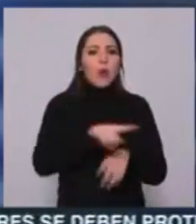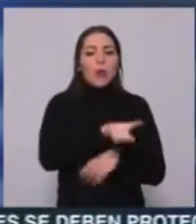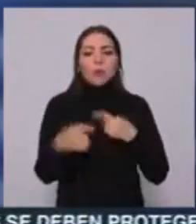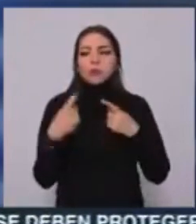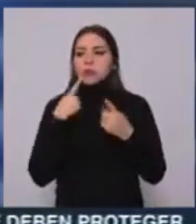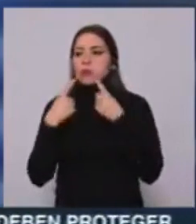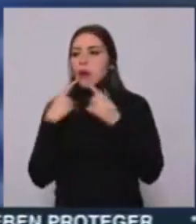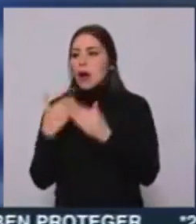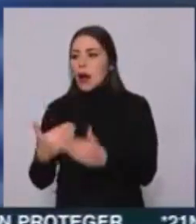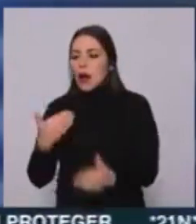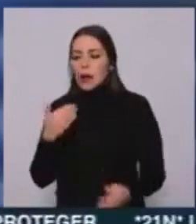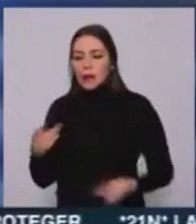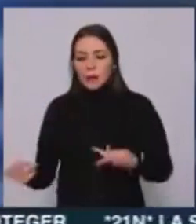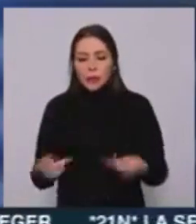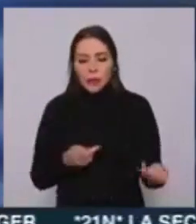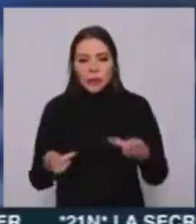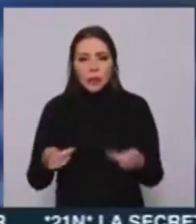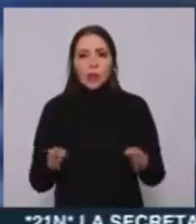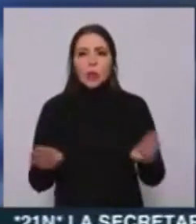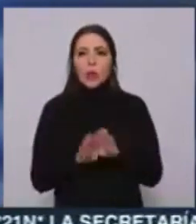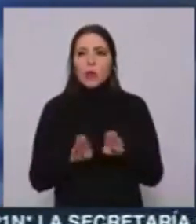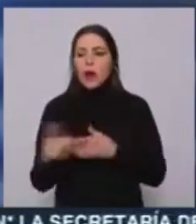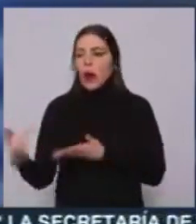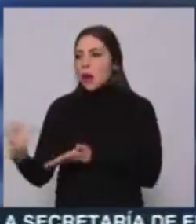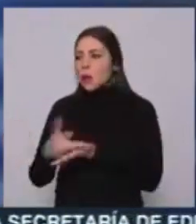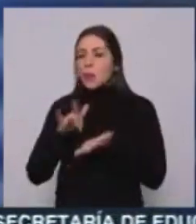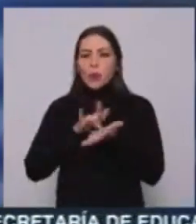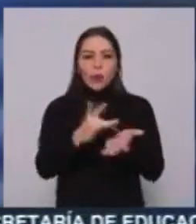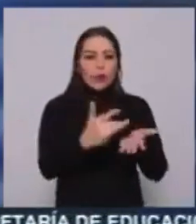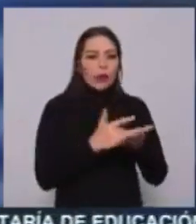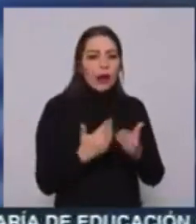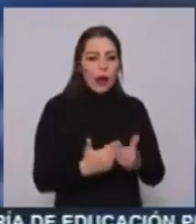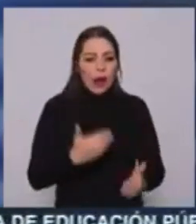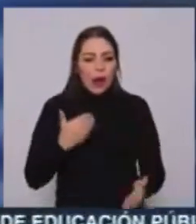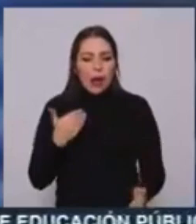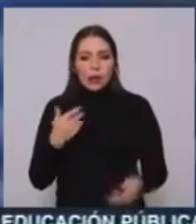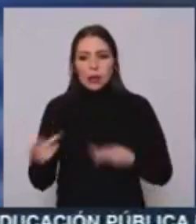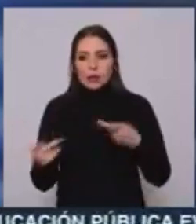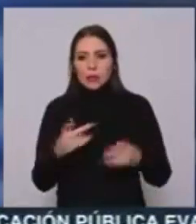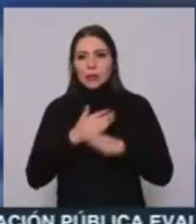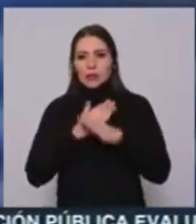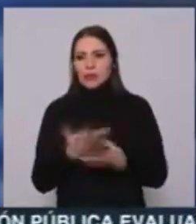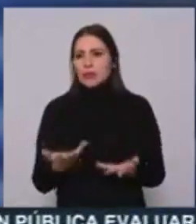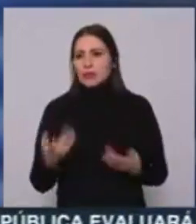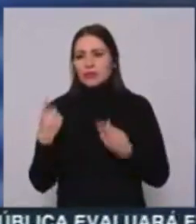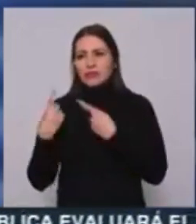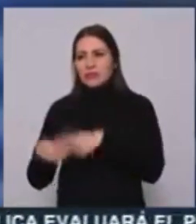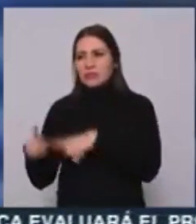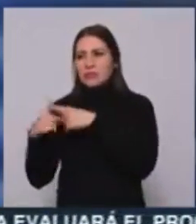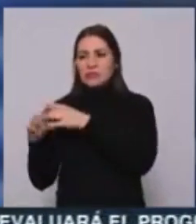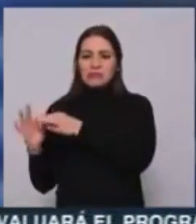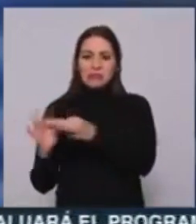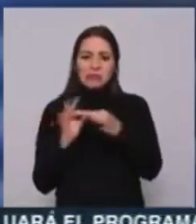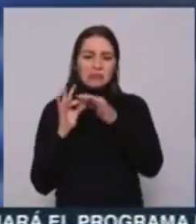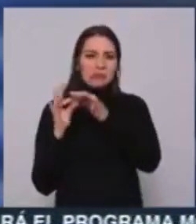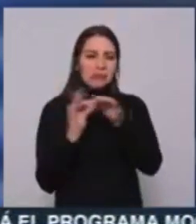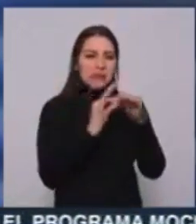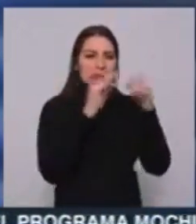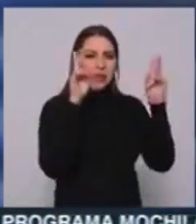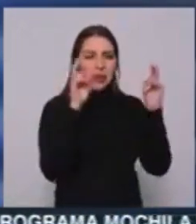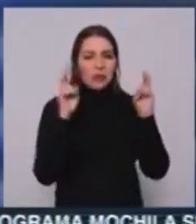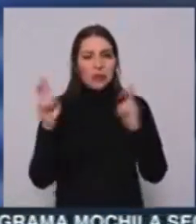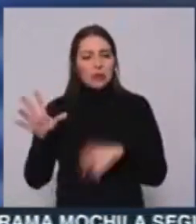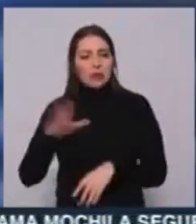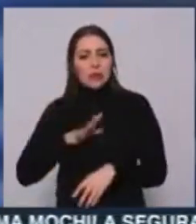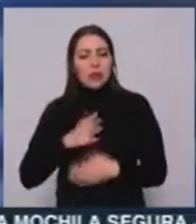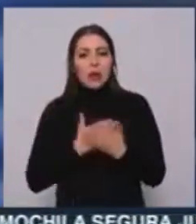mecanismos de alerta temprana, de cooperación. Es decir, hay tantos temas que nos unen que creo que son aquellos que deben ser